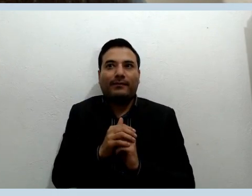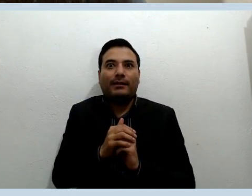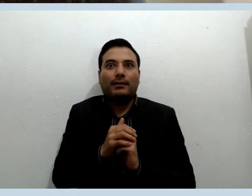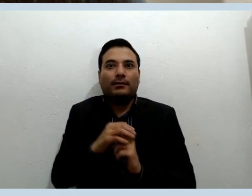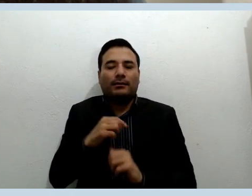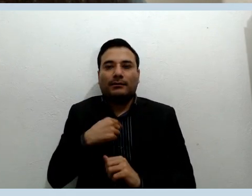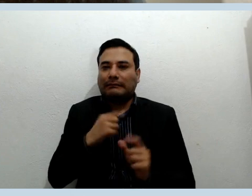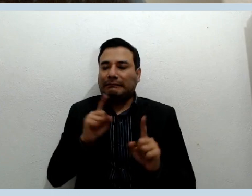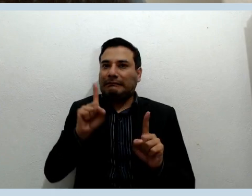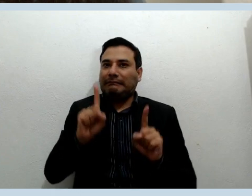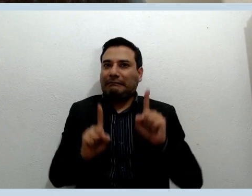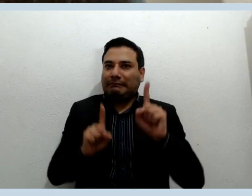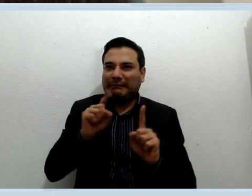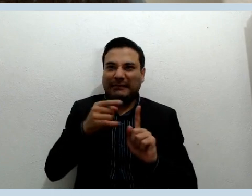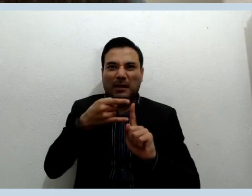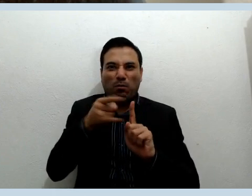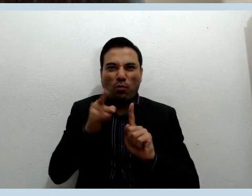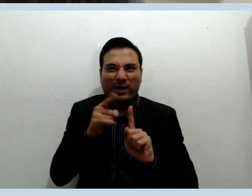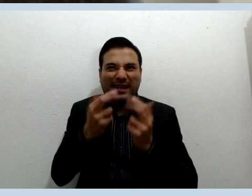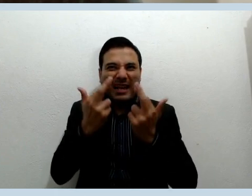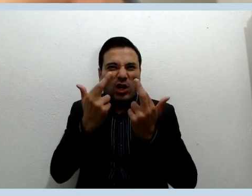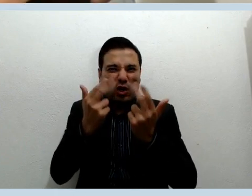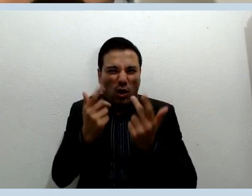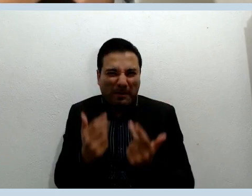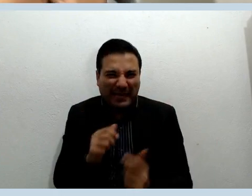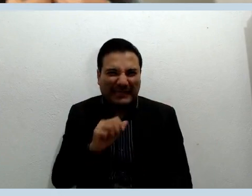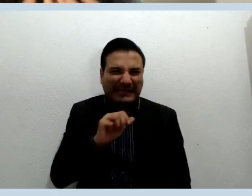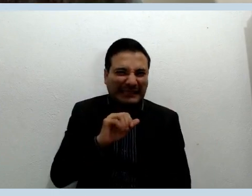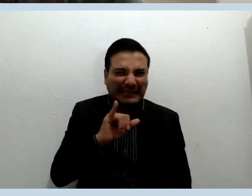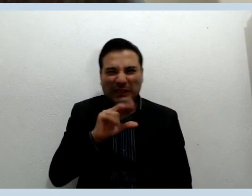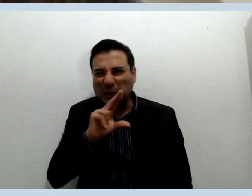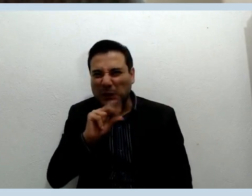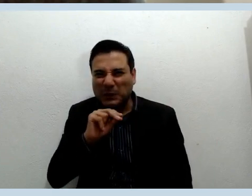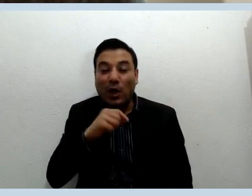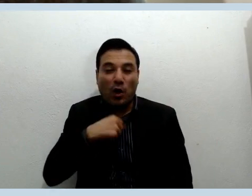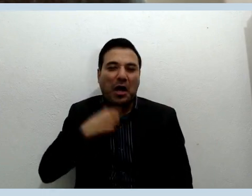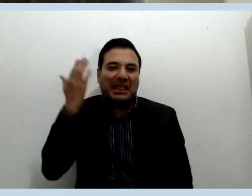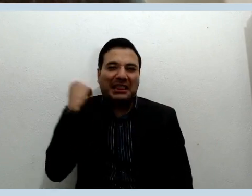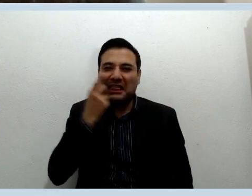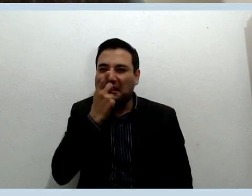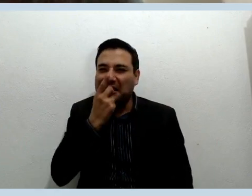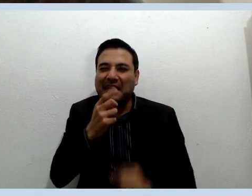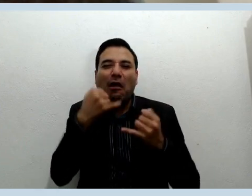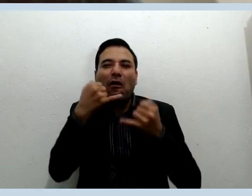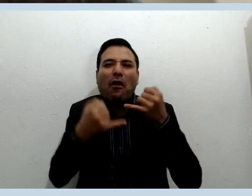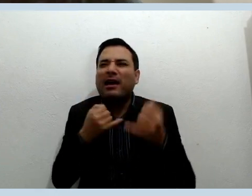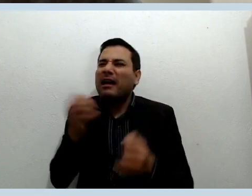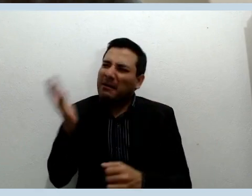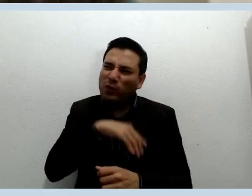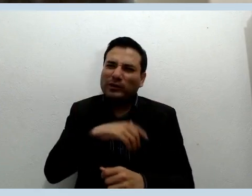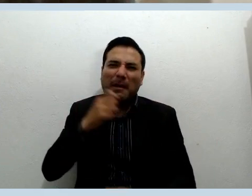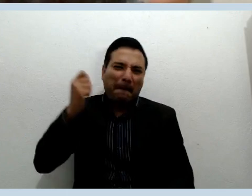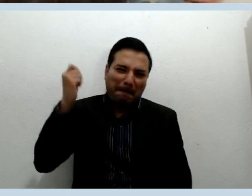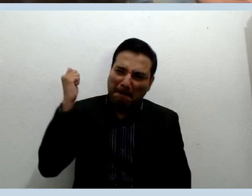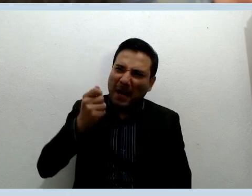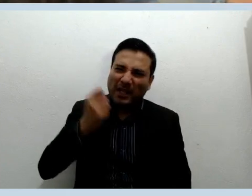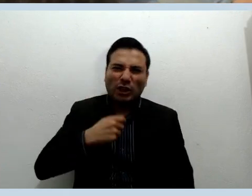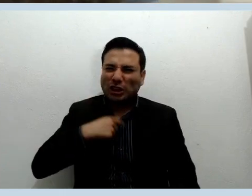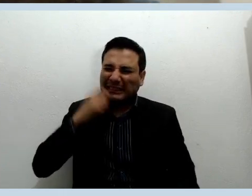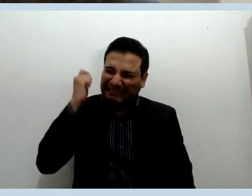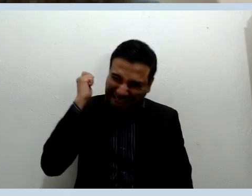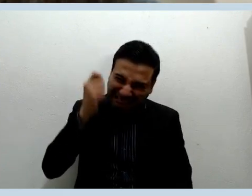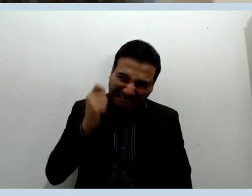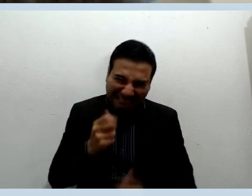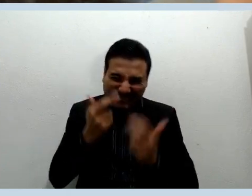o no y de repente ya o sea porque hicimos esta broma no de que hay que llevar un martillo para romper porque ya no queremos puertas